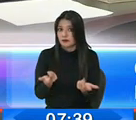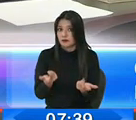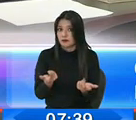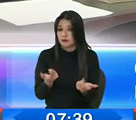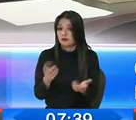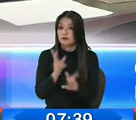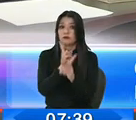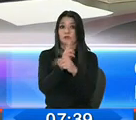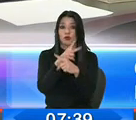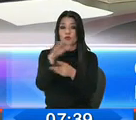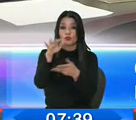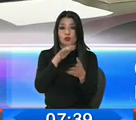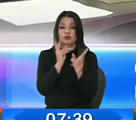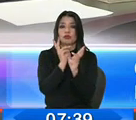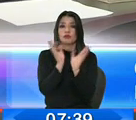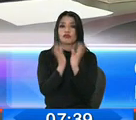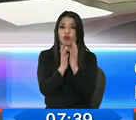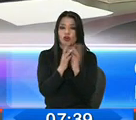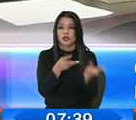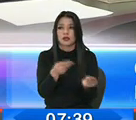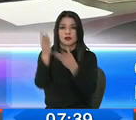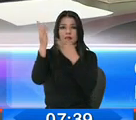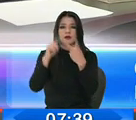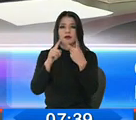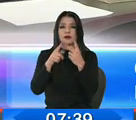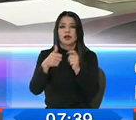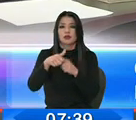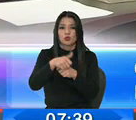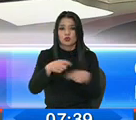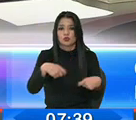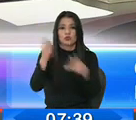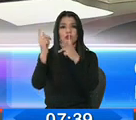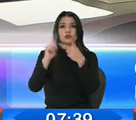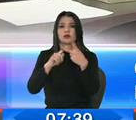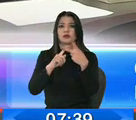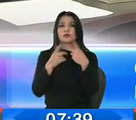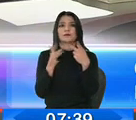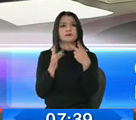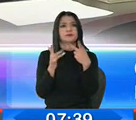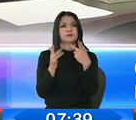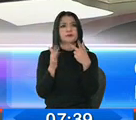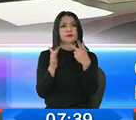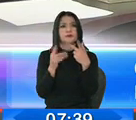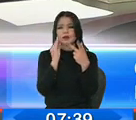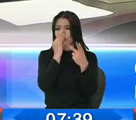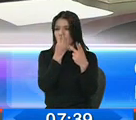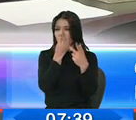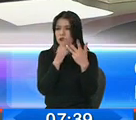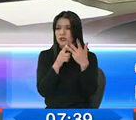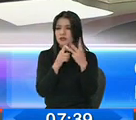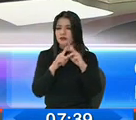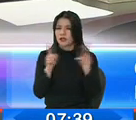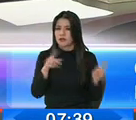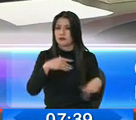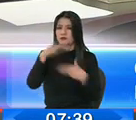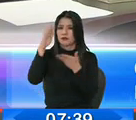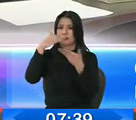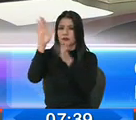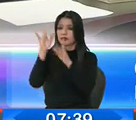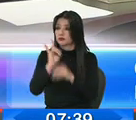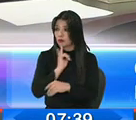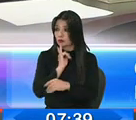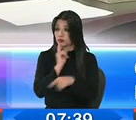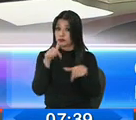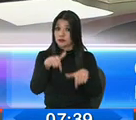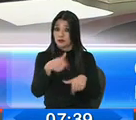entran productos como el brócoli, el atún, las rosas, las flores, entran